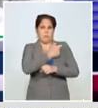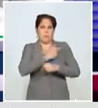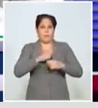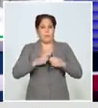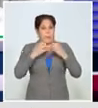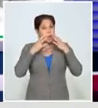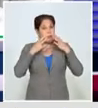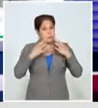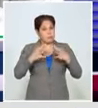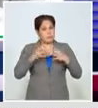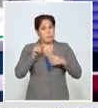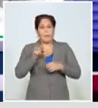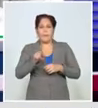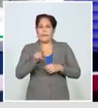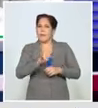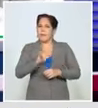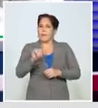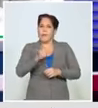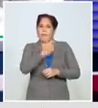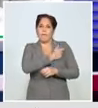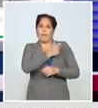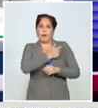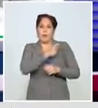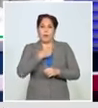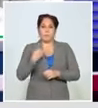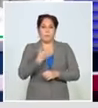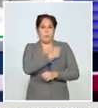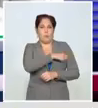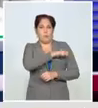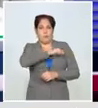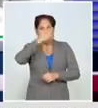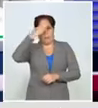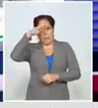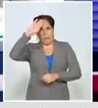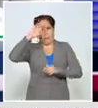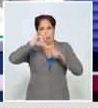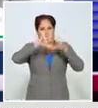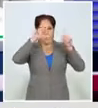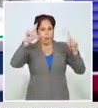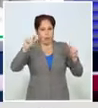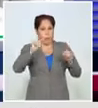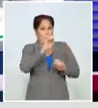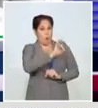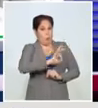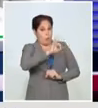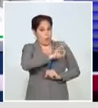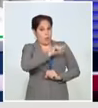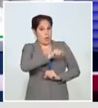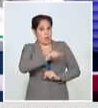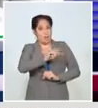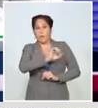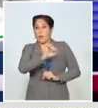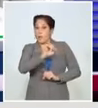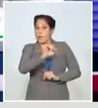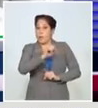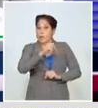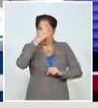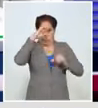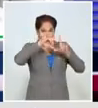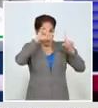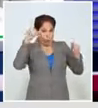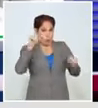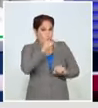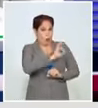noticia la vacunación en nuestro país, tanto en el oriente de Cuba, en el suroriente de Cuba,